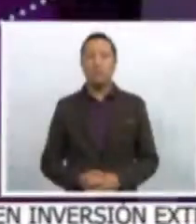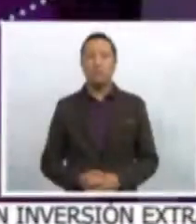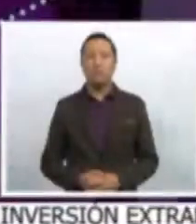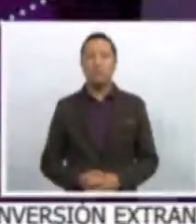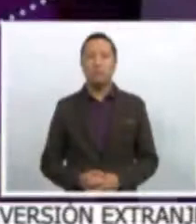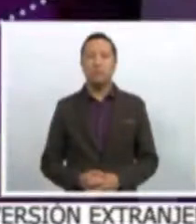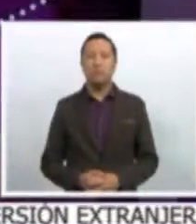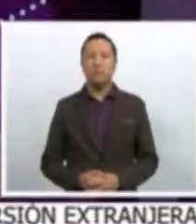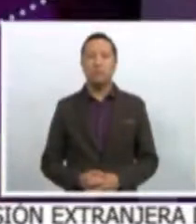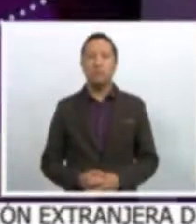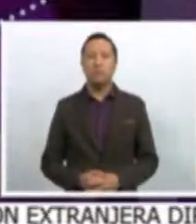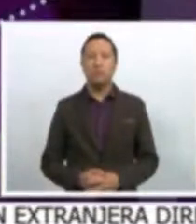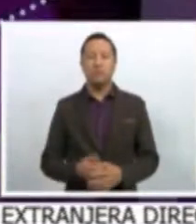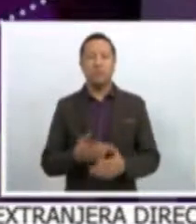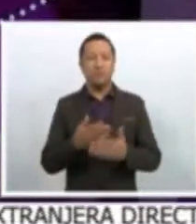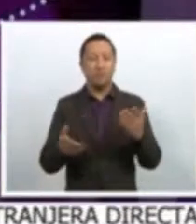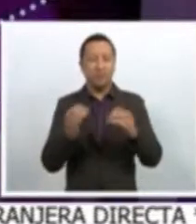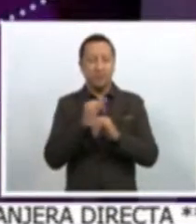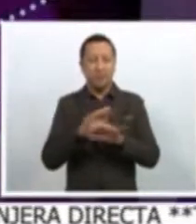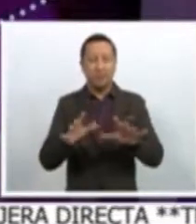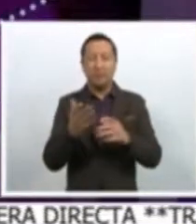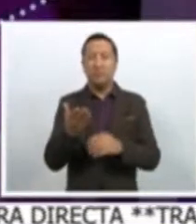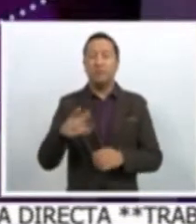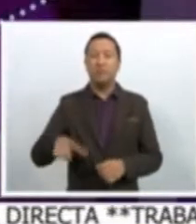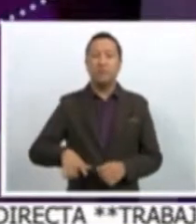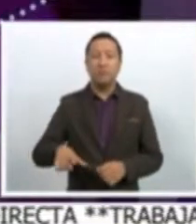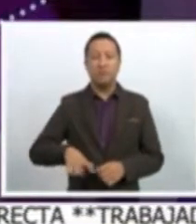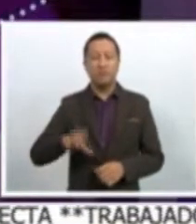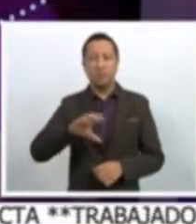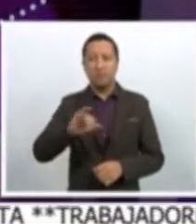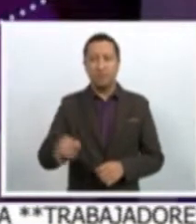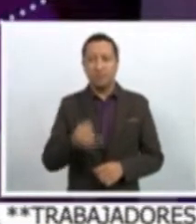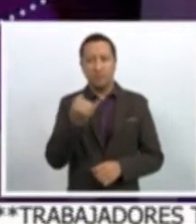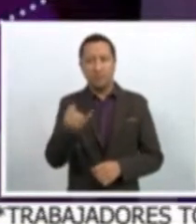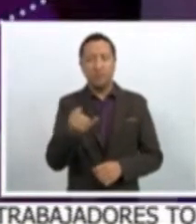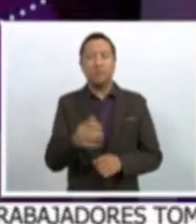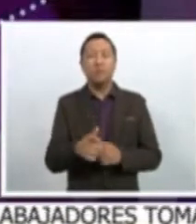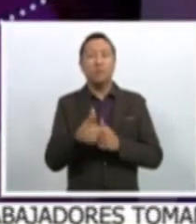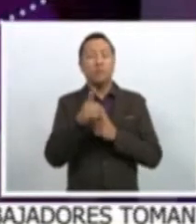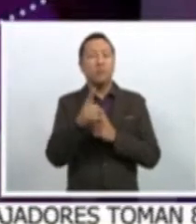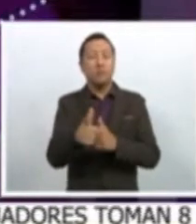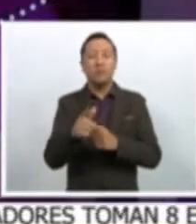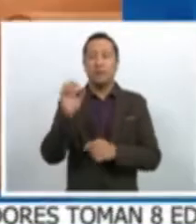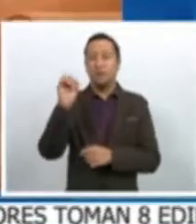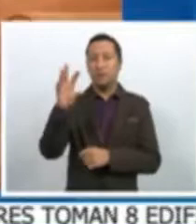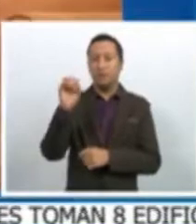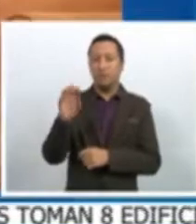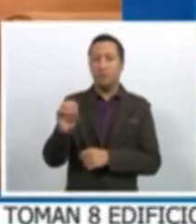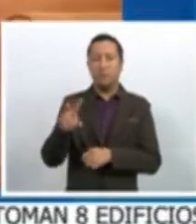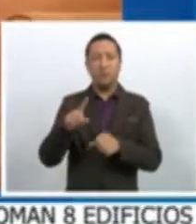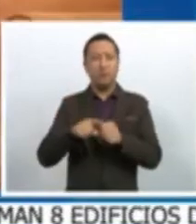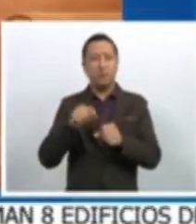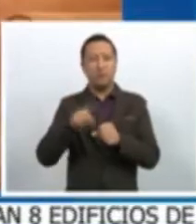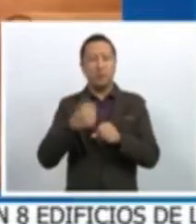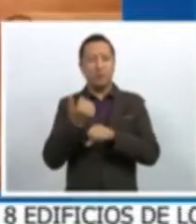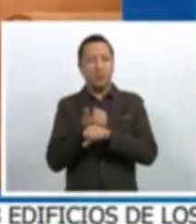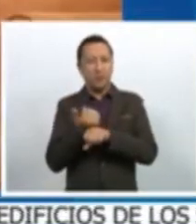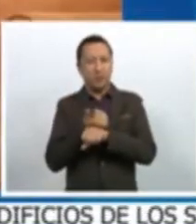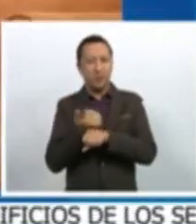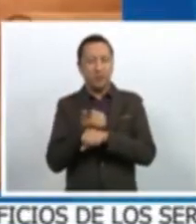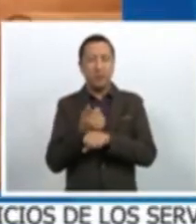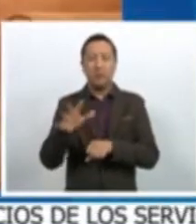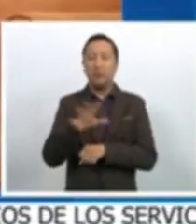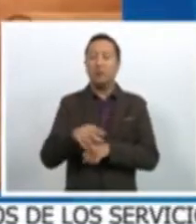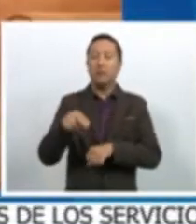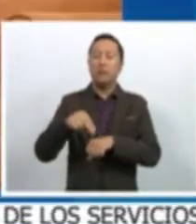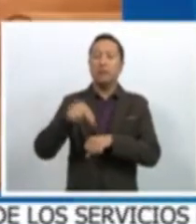Y en los hechos actuales le informo que el gobernador Carlos Joaquín dijo que se mantiene el semáforo epidemiológico en color amarillo para las zonas norte